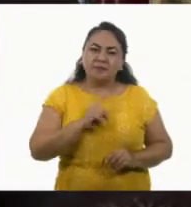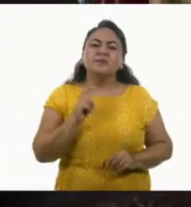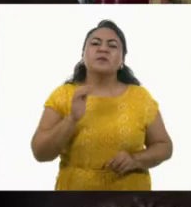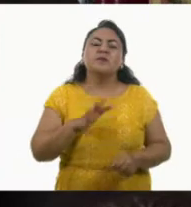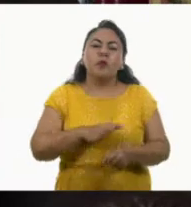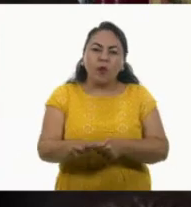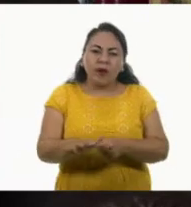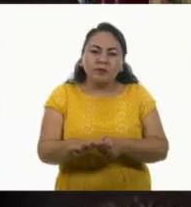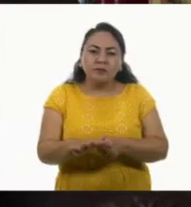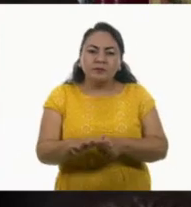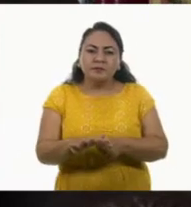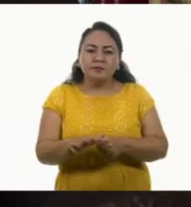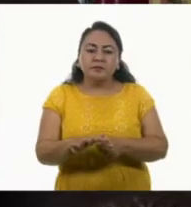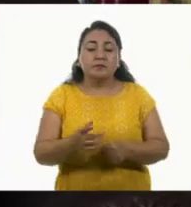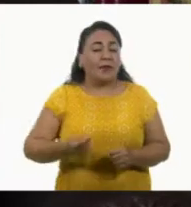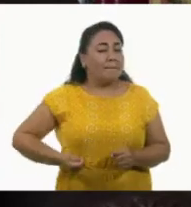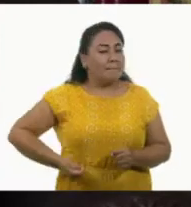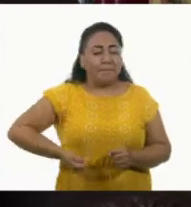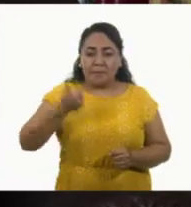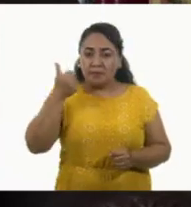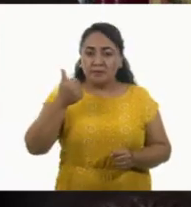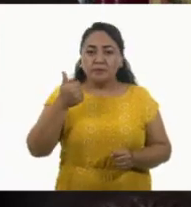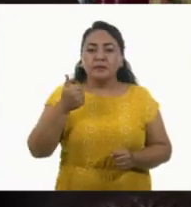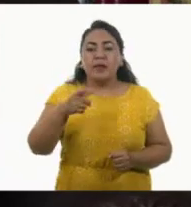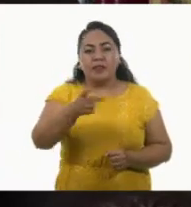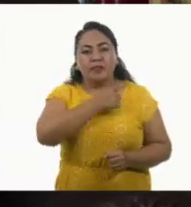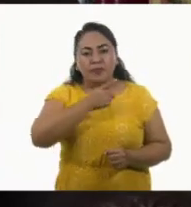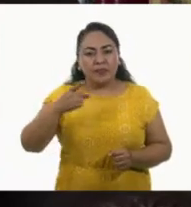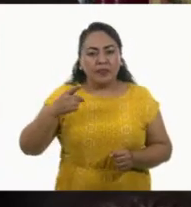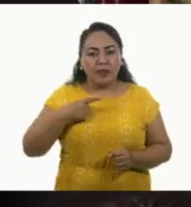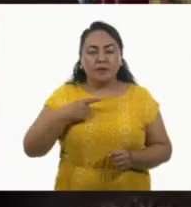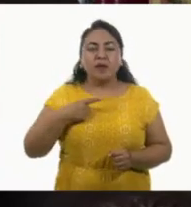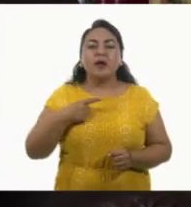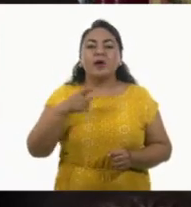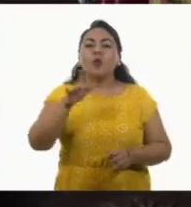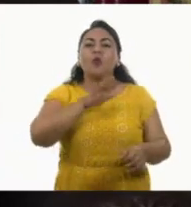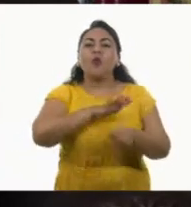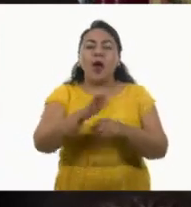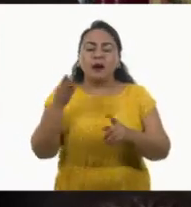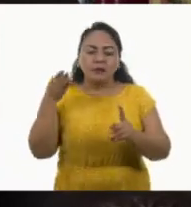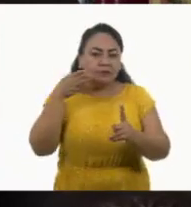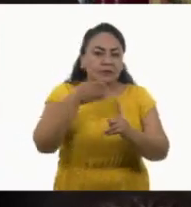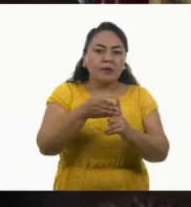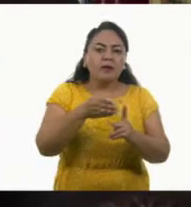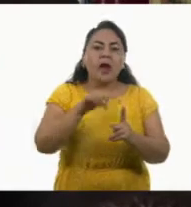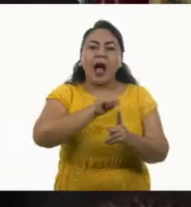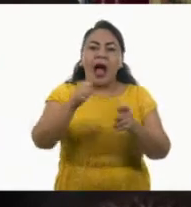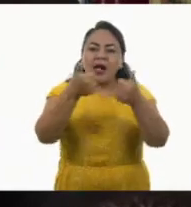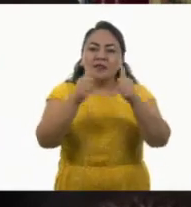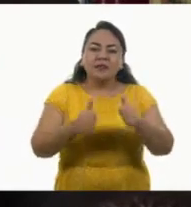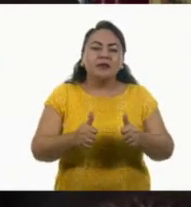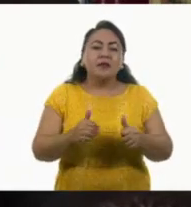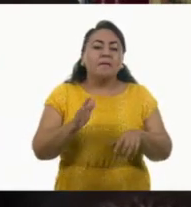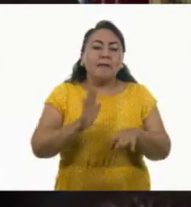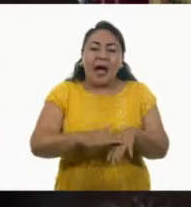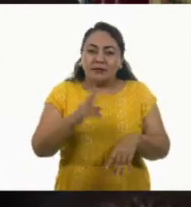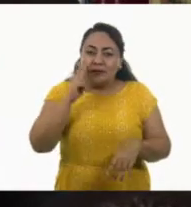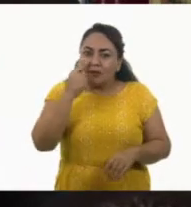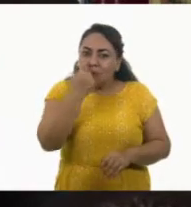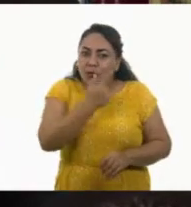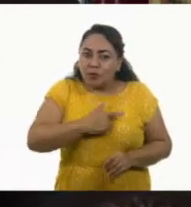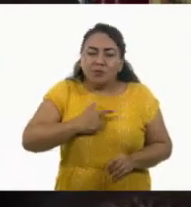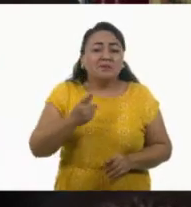que primero se acerquen a una disciplina artística, la que les parezca más interesante, aunque nunca la hayan